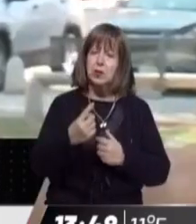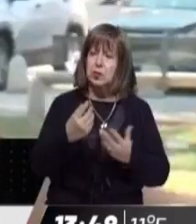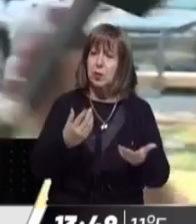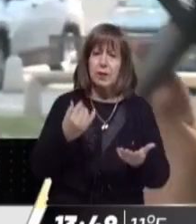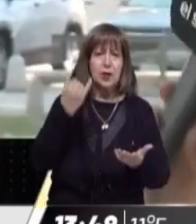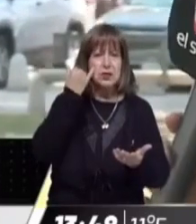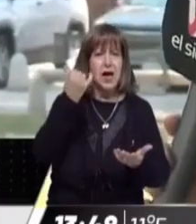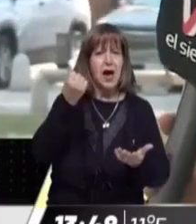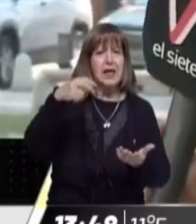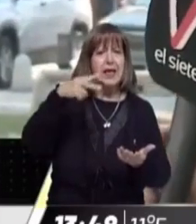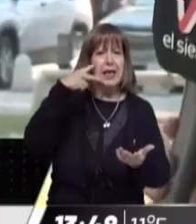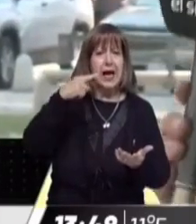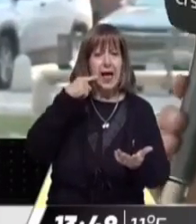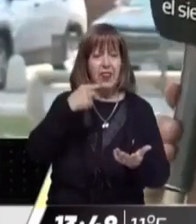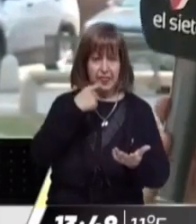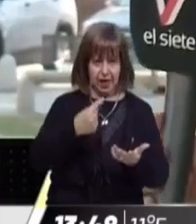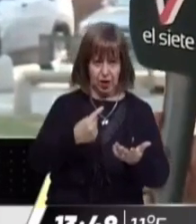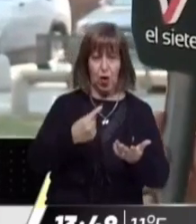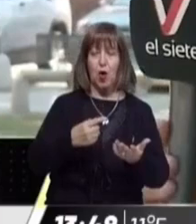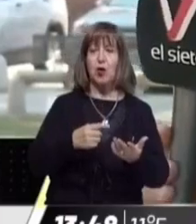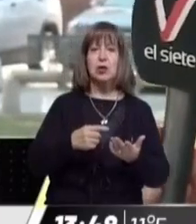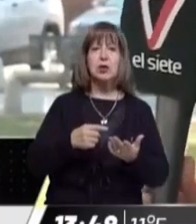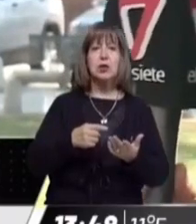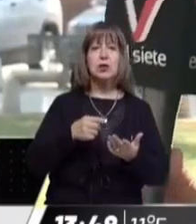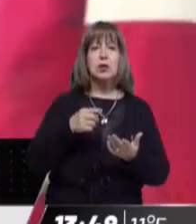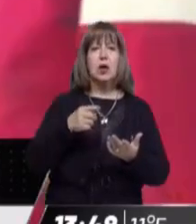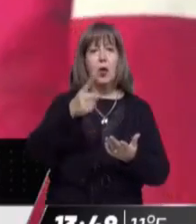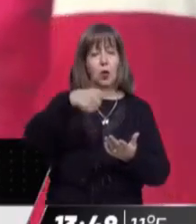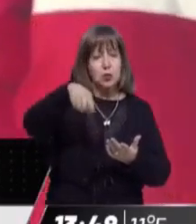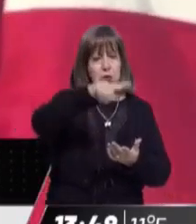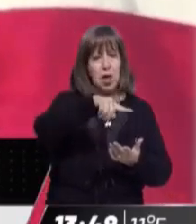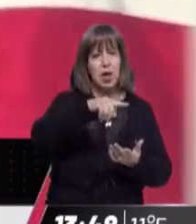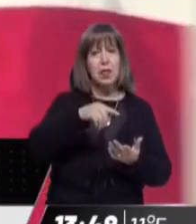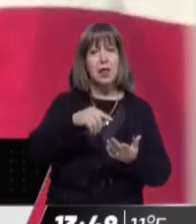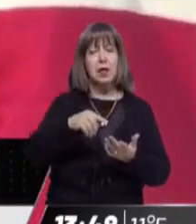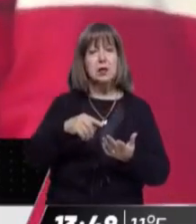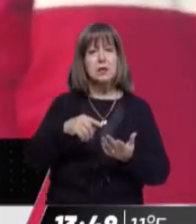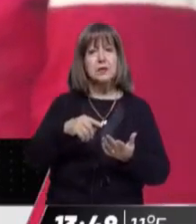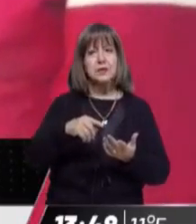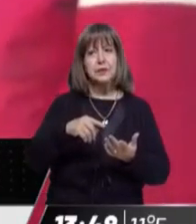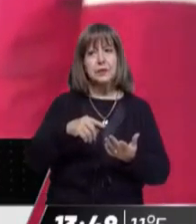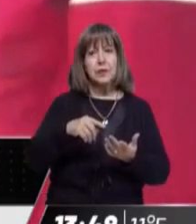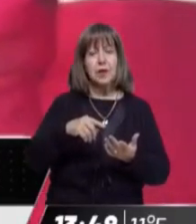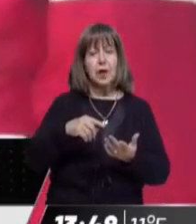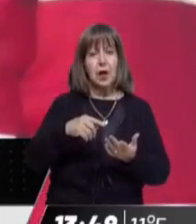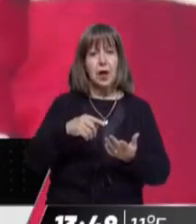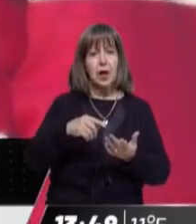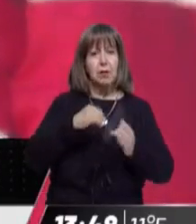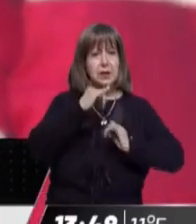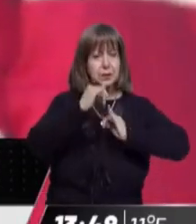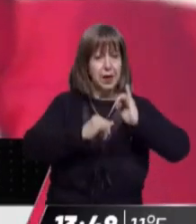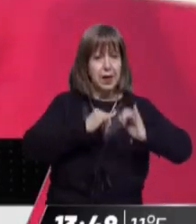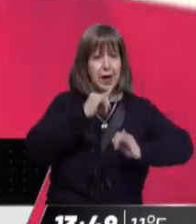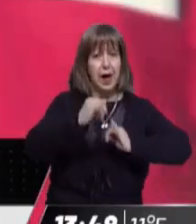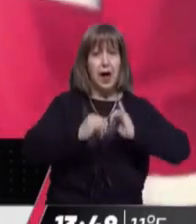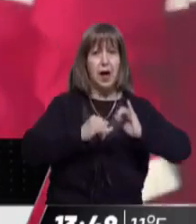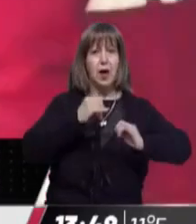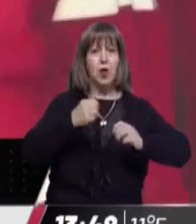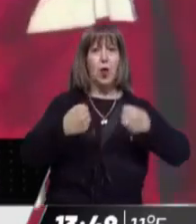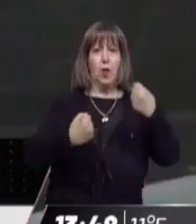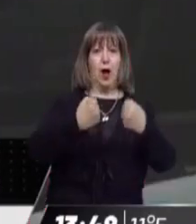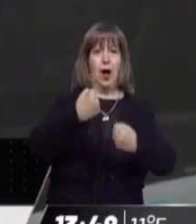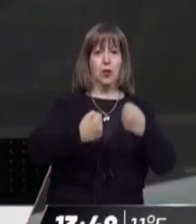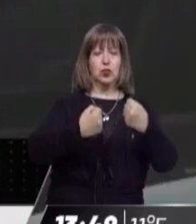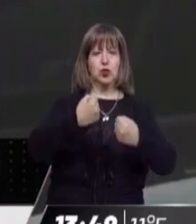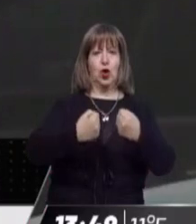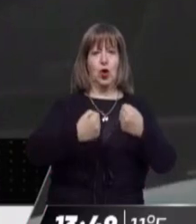su defensa lo que hace es plantear que usted debe explicar cómo pasó de andar en determinado vehículo